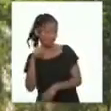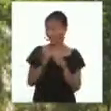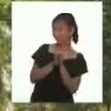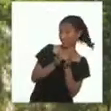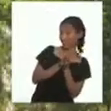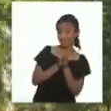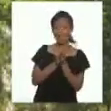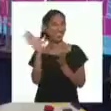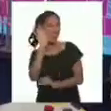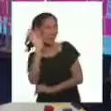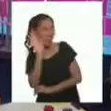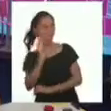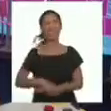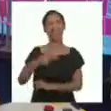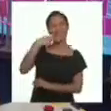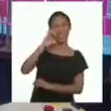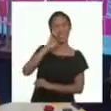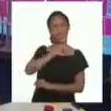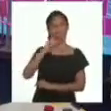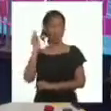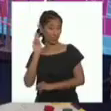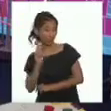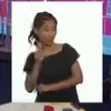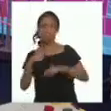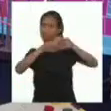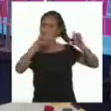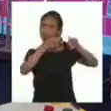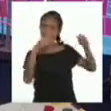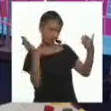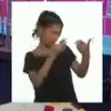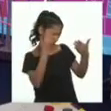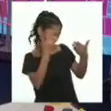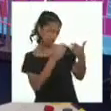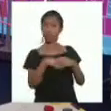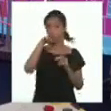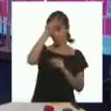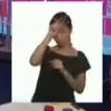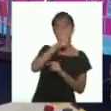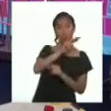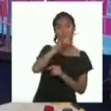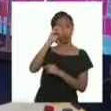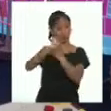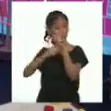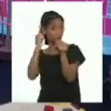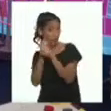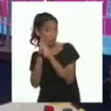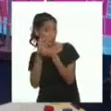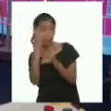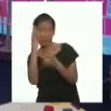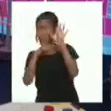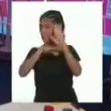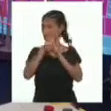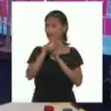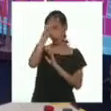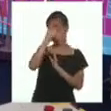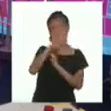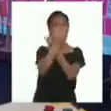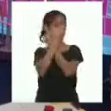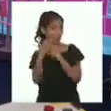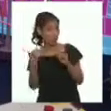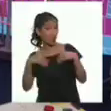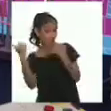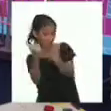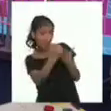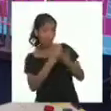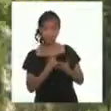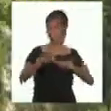llamen! ¡Hola, querido Héctor! Estamos investigando sobre el Bicentenario y queremos saber más sobre la independencia del Perú.